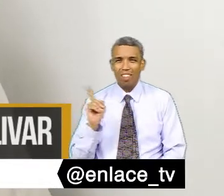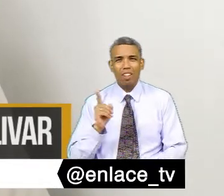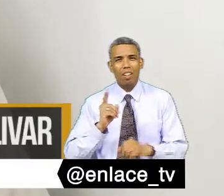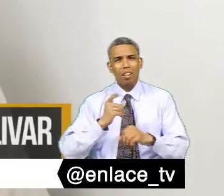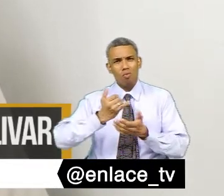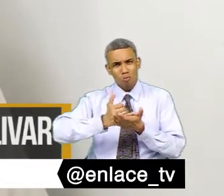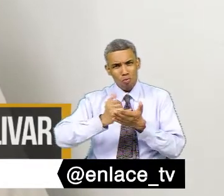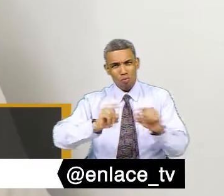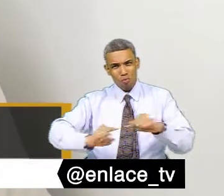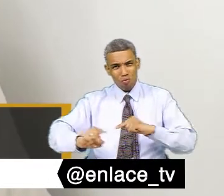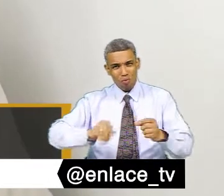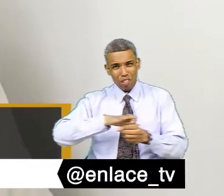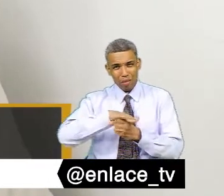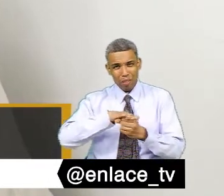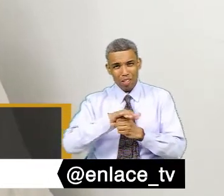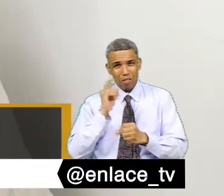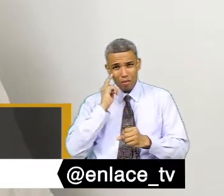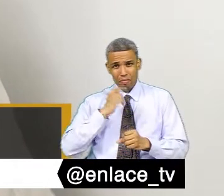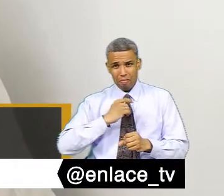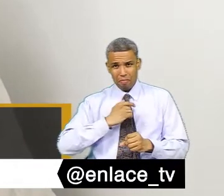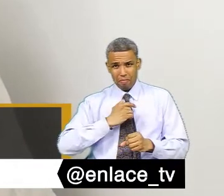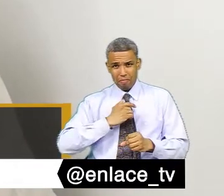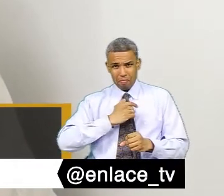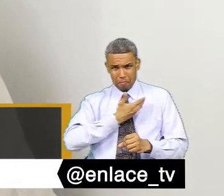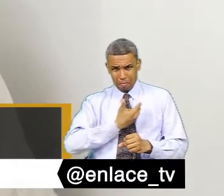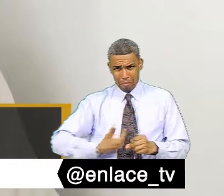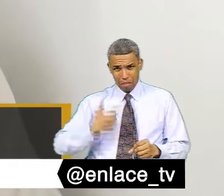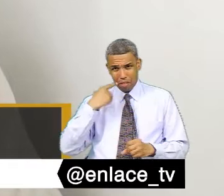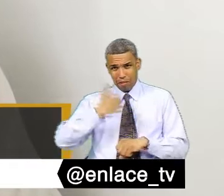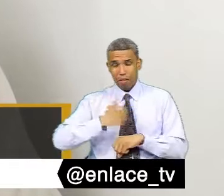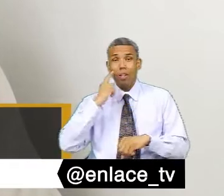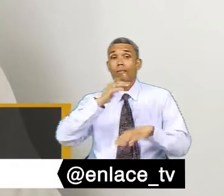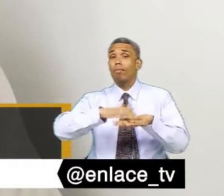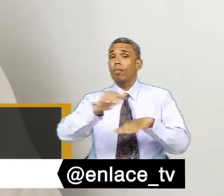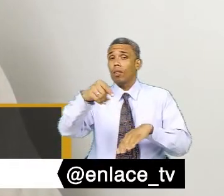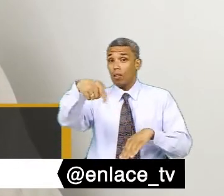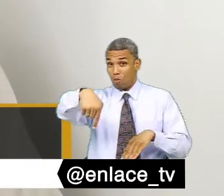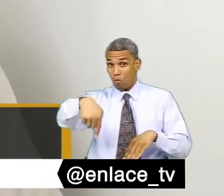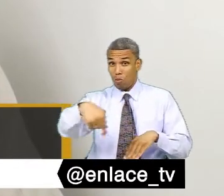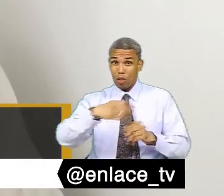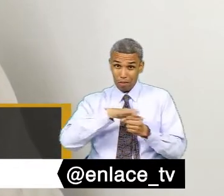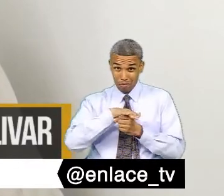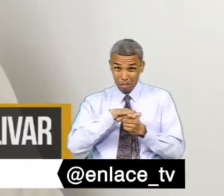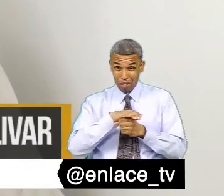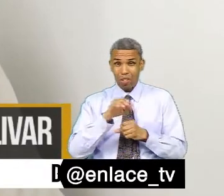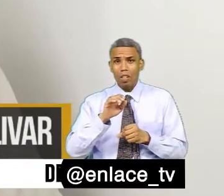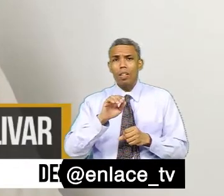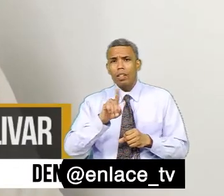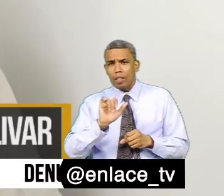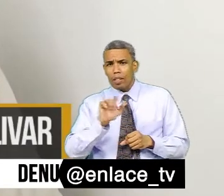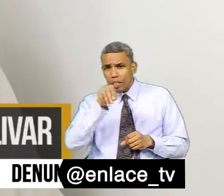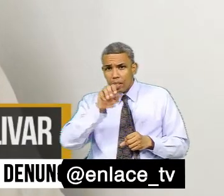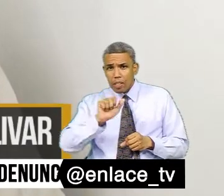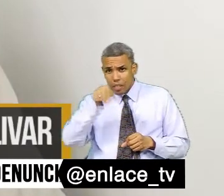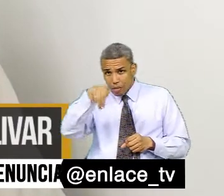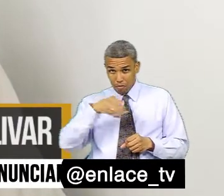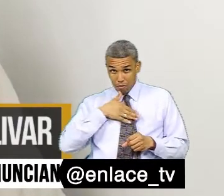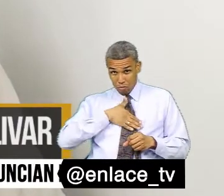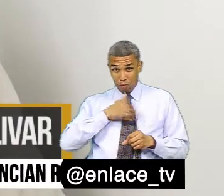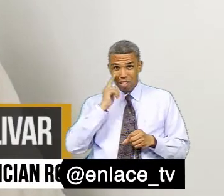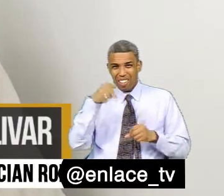del barrio Simón Bolívar para hoy a las 7 de la noche en la cancha de tierra a la reunión para tomar el tema sobre la nueva elección que se